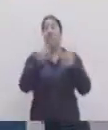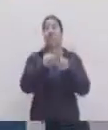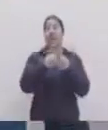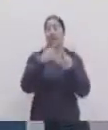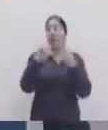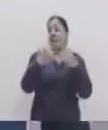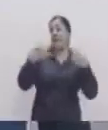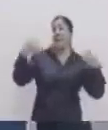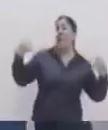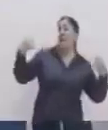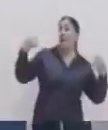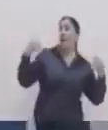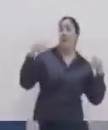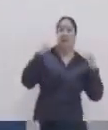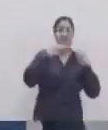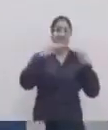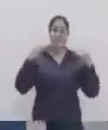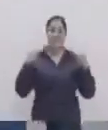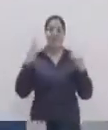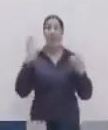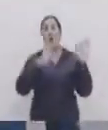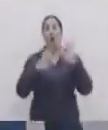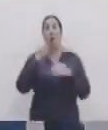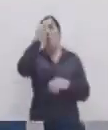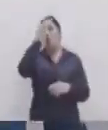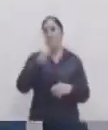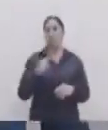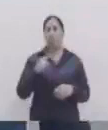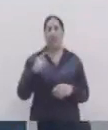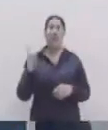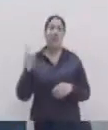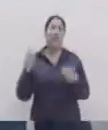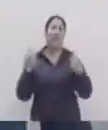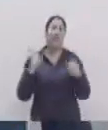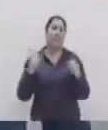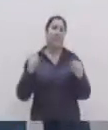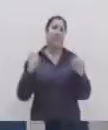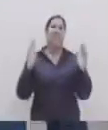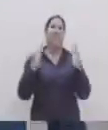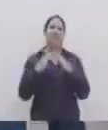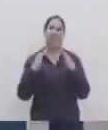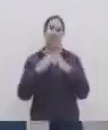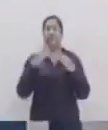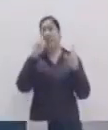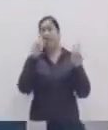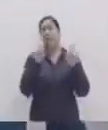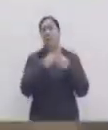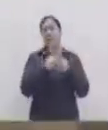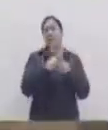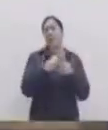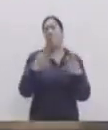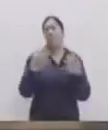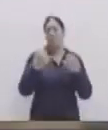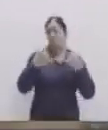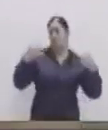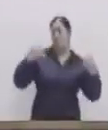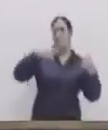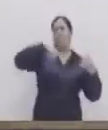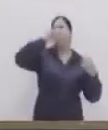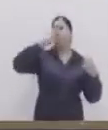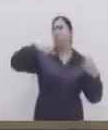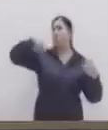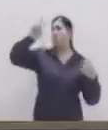líneas horizontales y líneas verticales al momento de realizar las casas, y también a una que otra